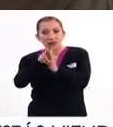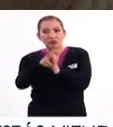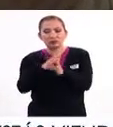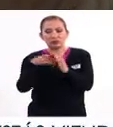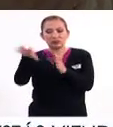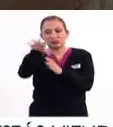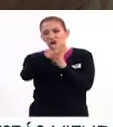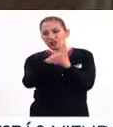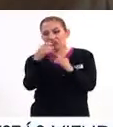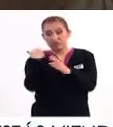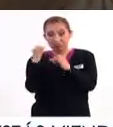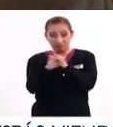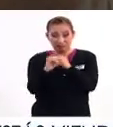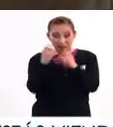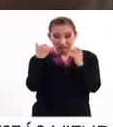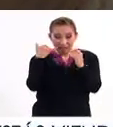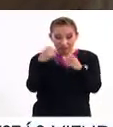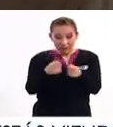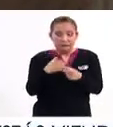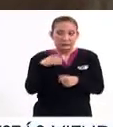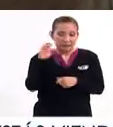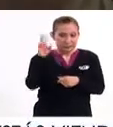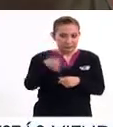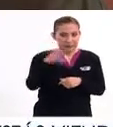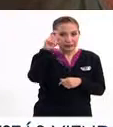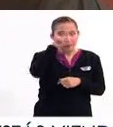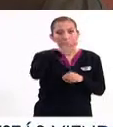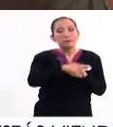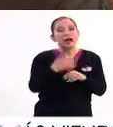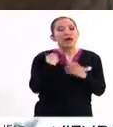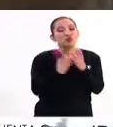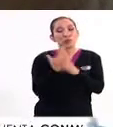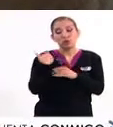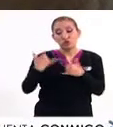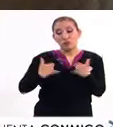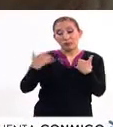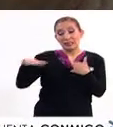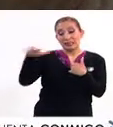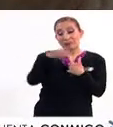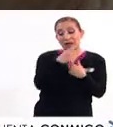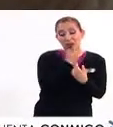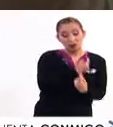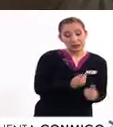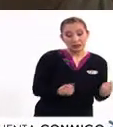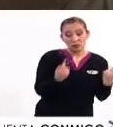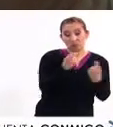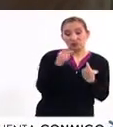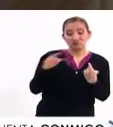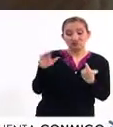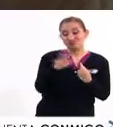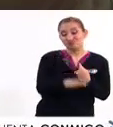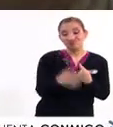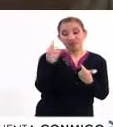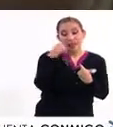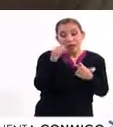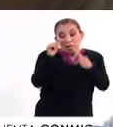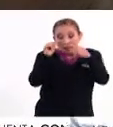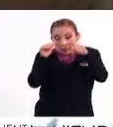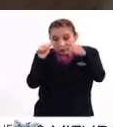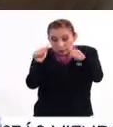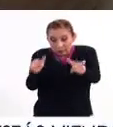los jóvenes, que se concentren en ponerse a leer un libro, ¿no? Un libro como 100 años de soledad, que es tan